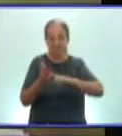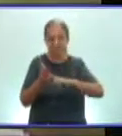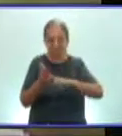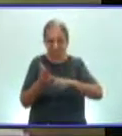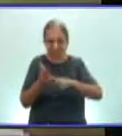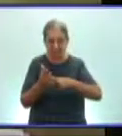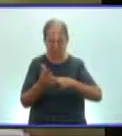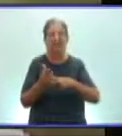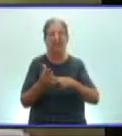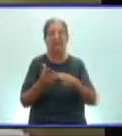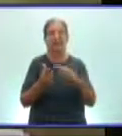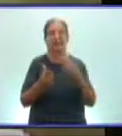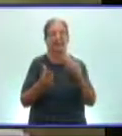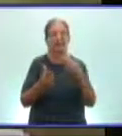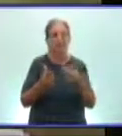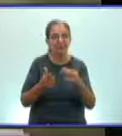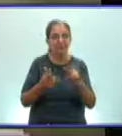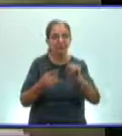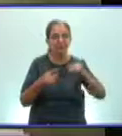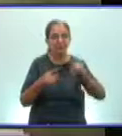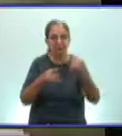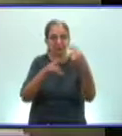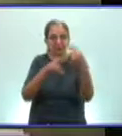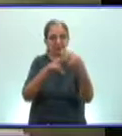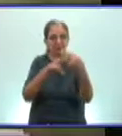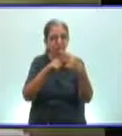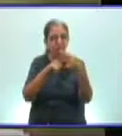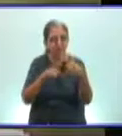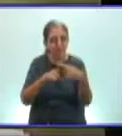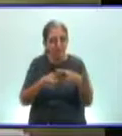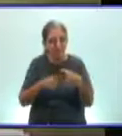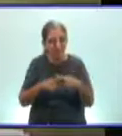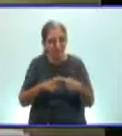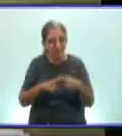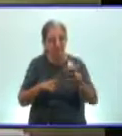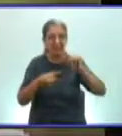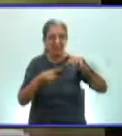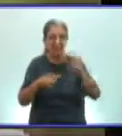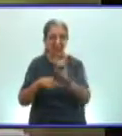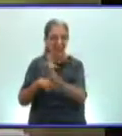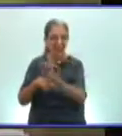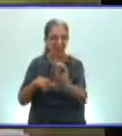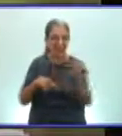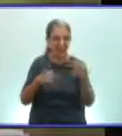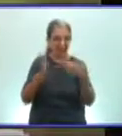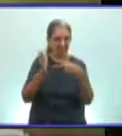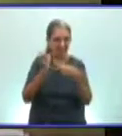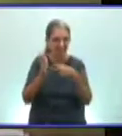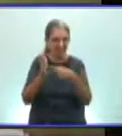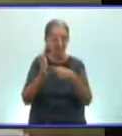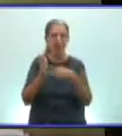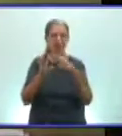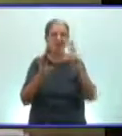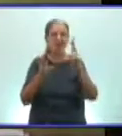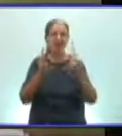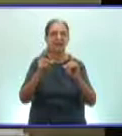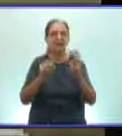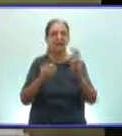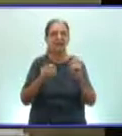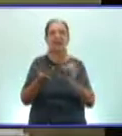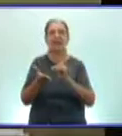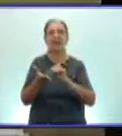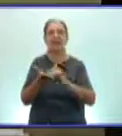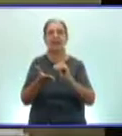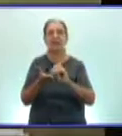obteniendo un producto, luego adicionando estos productos y dividiendo por la cantidad de datos.